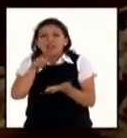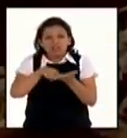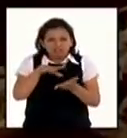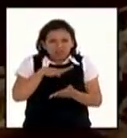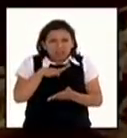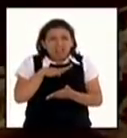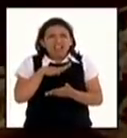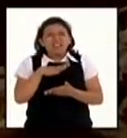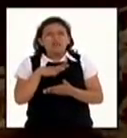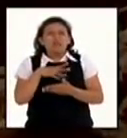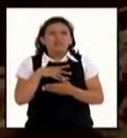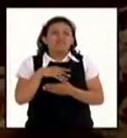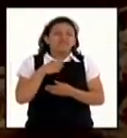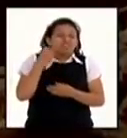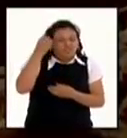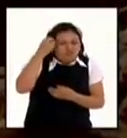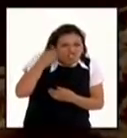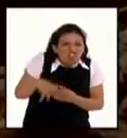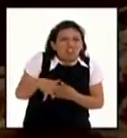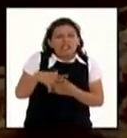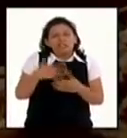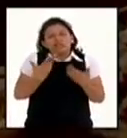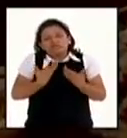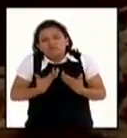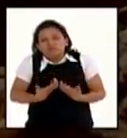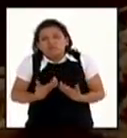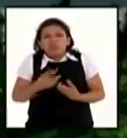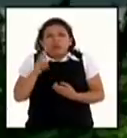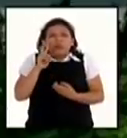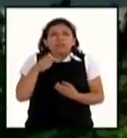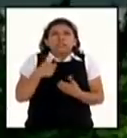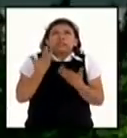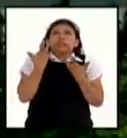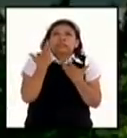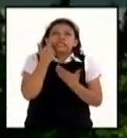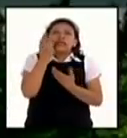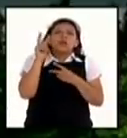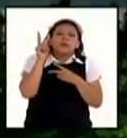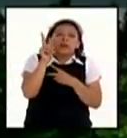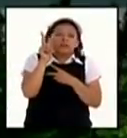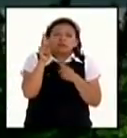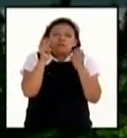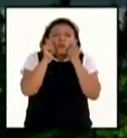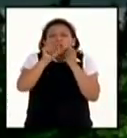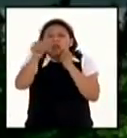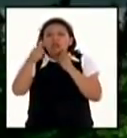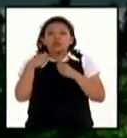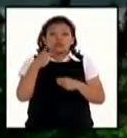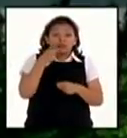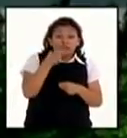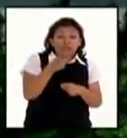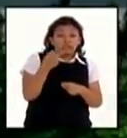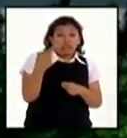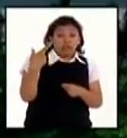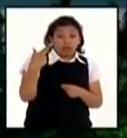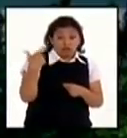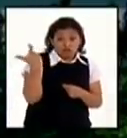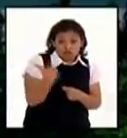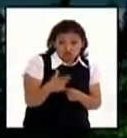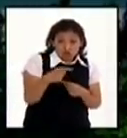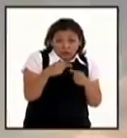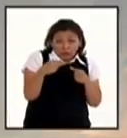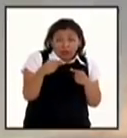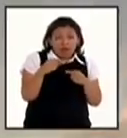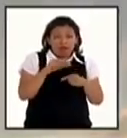desilusión y en la modorra, en esta ansia de verte pese a todo. Cuando hablaste del rico, la aguja y el camello, y te